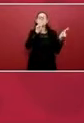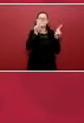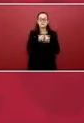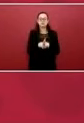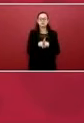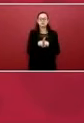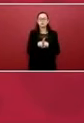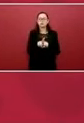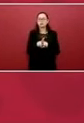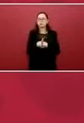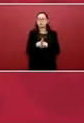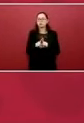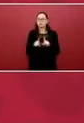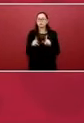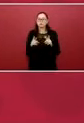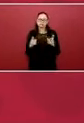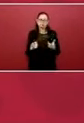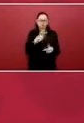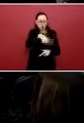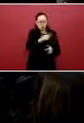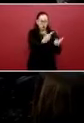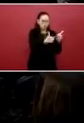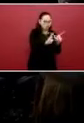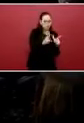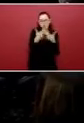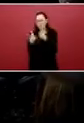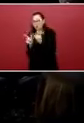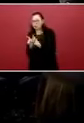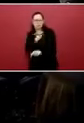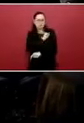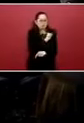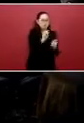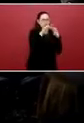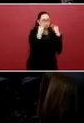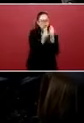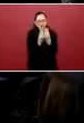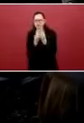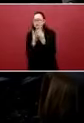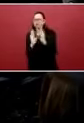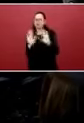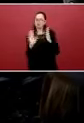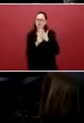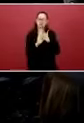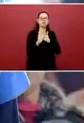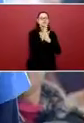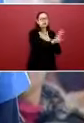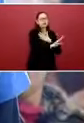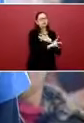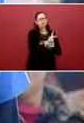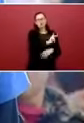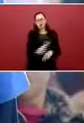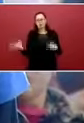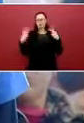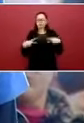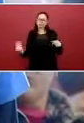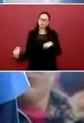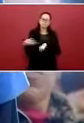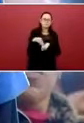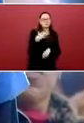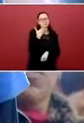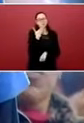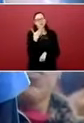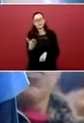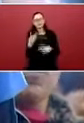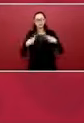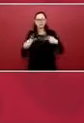no haya bandas de delincuentes, que todos nos portemos bien para que no haya